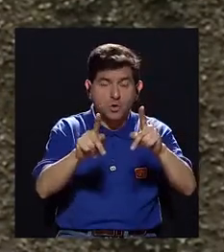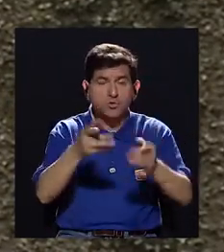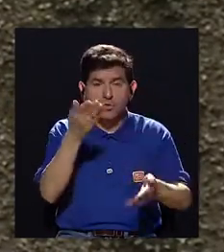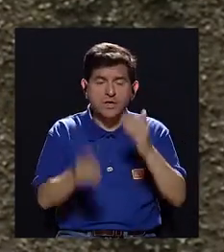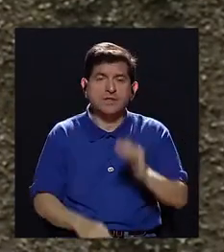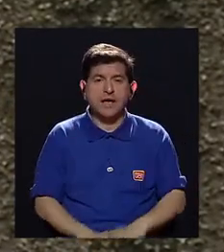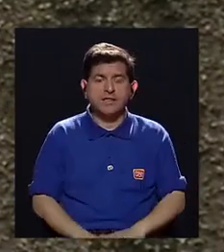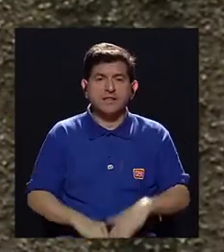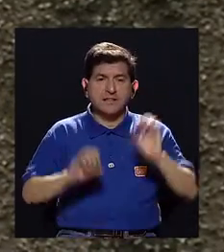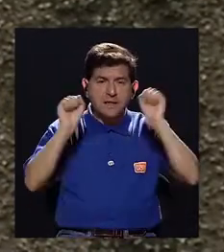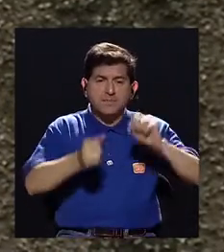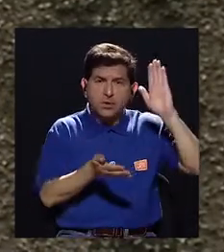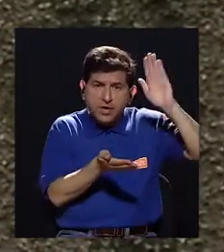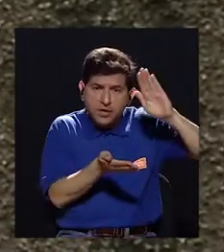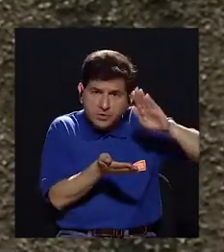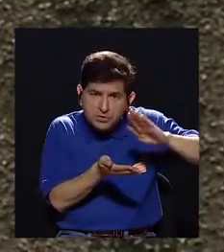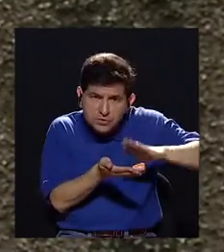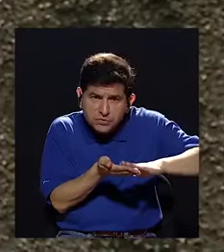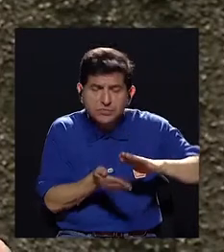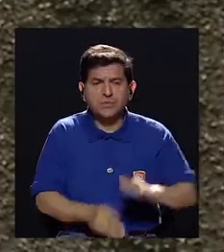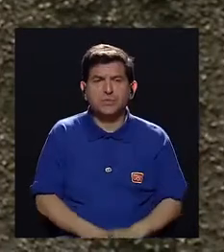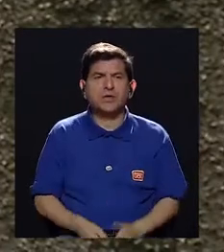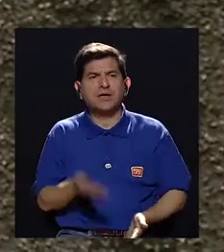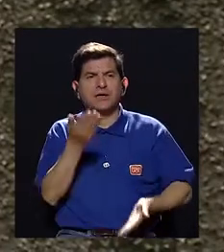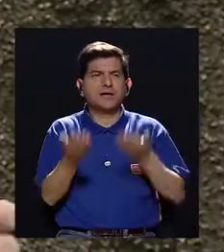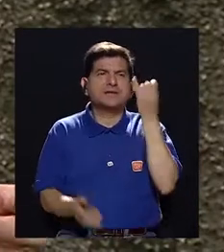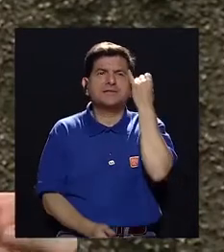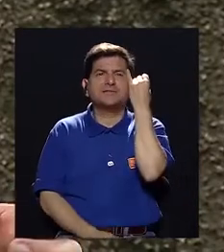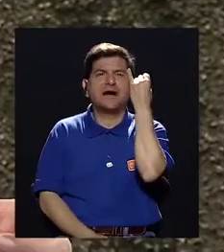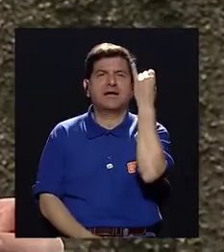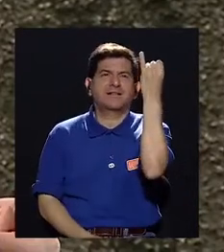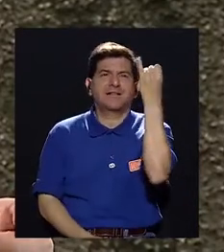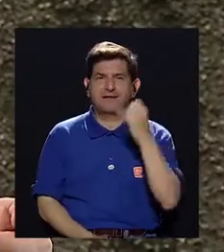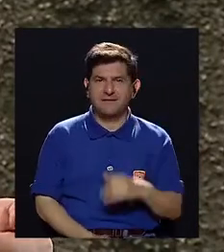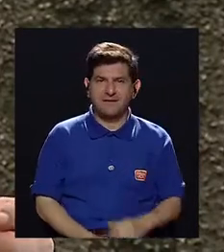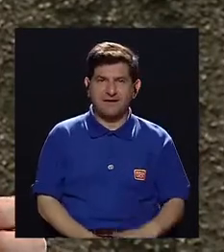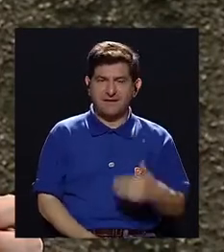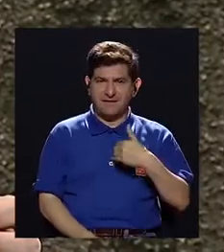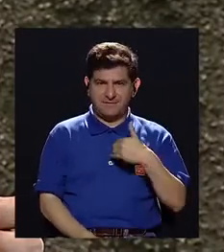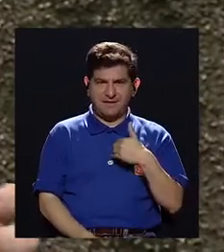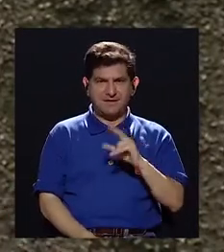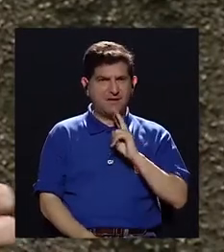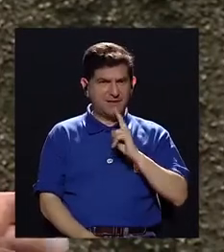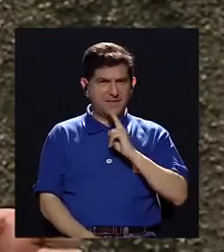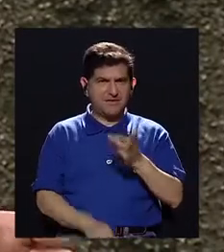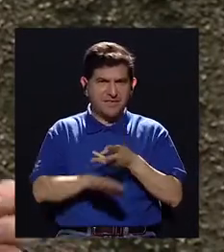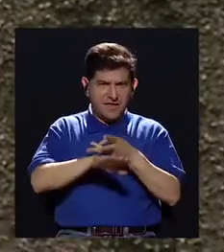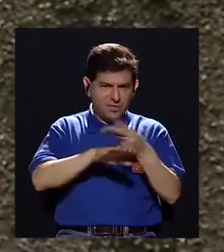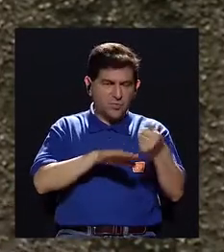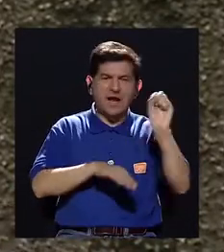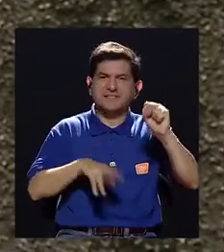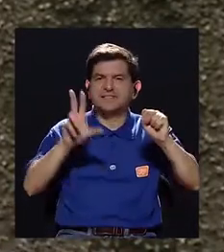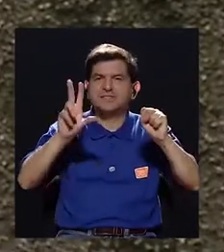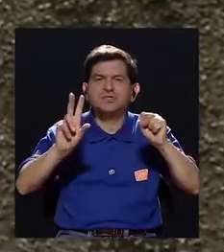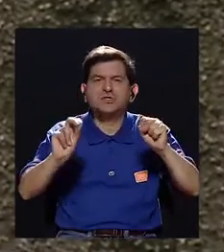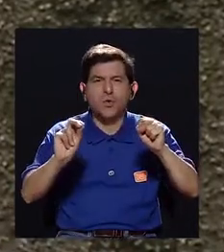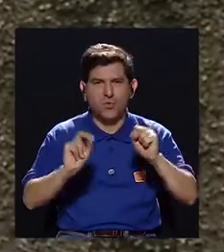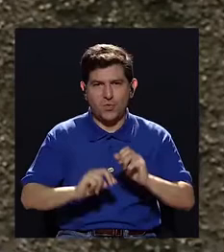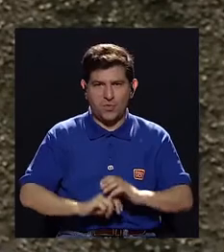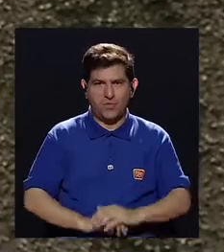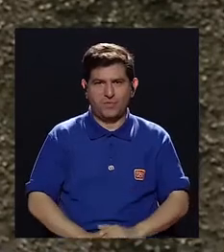entrar en remisión. Ahí un poco por el concepto de que si realmente se cura o no se cura el